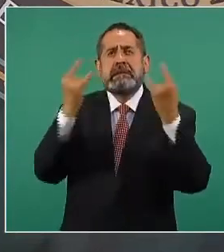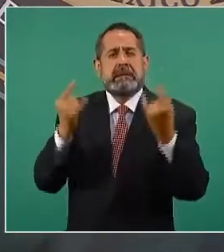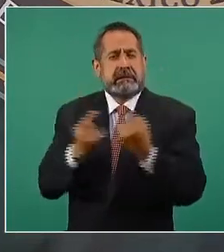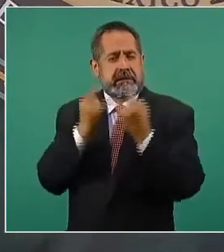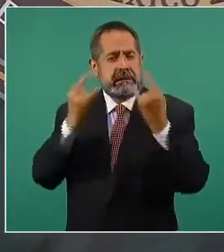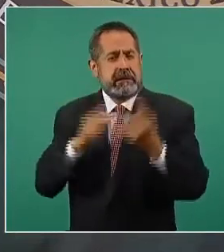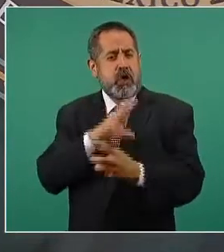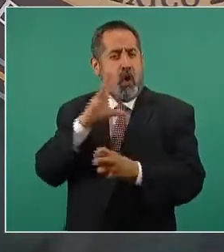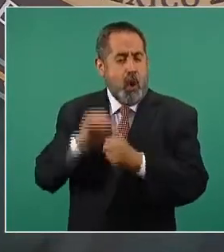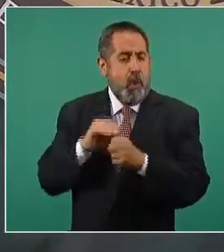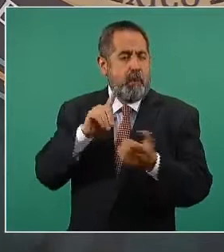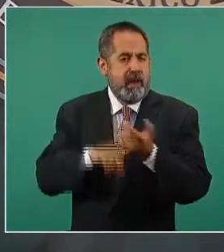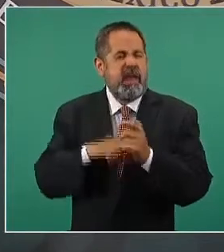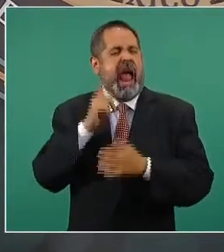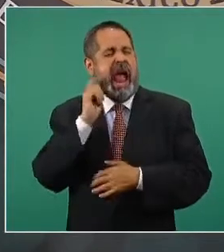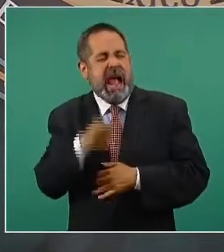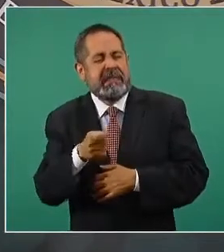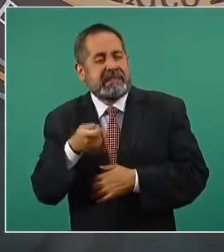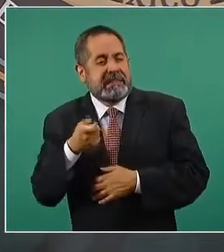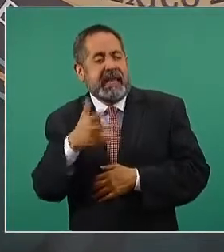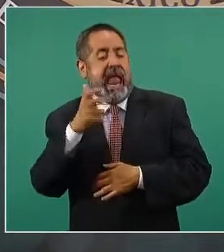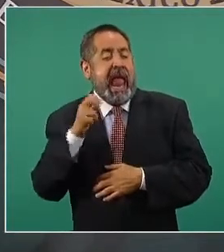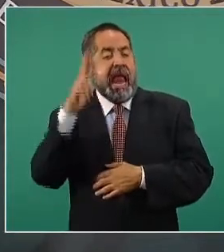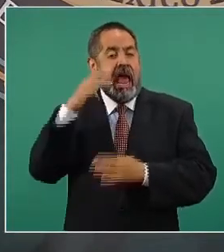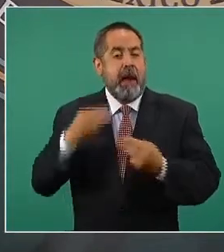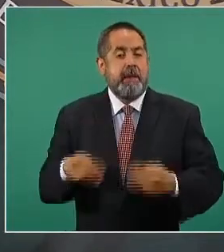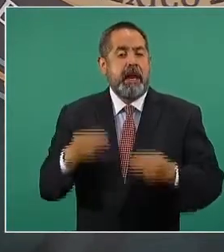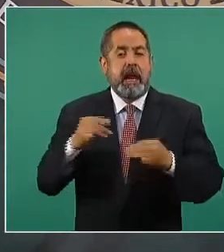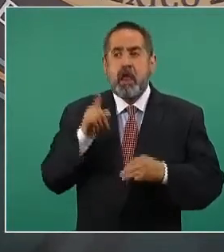el mercado de Tlatelolco.